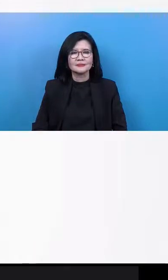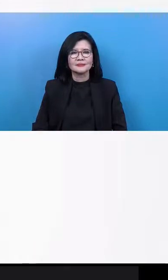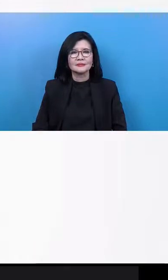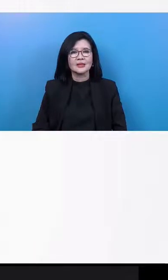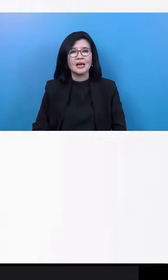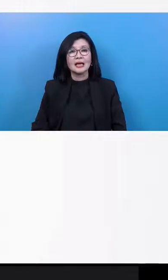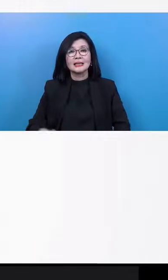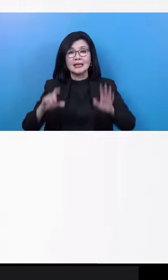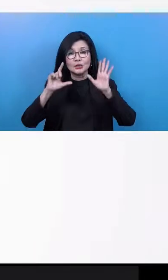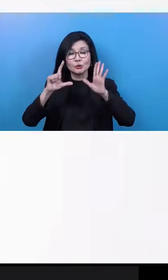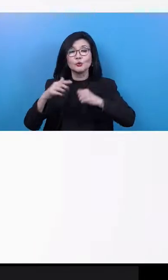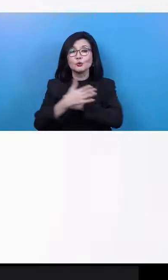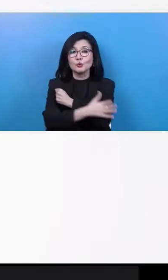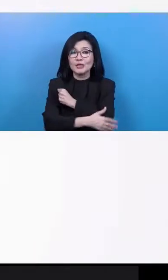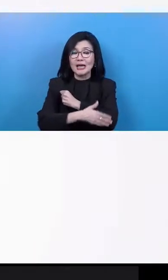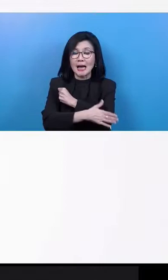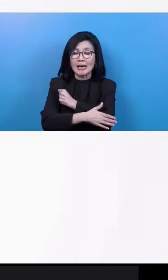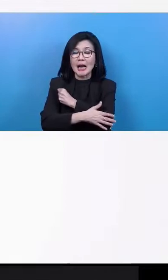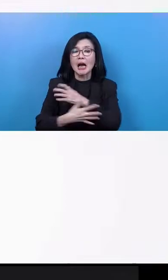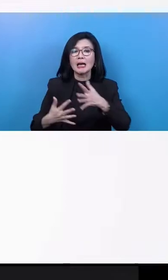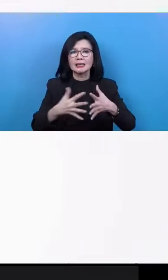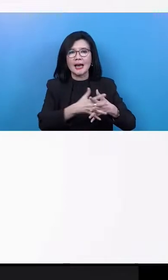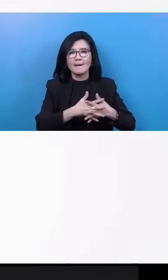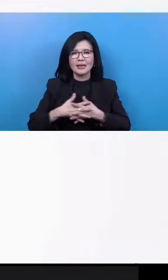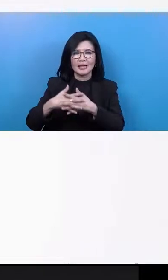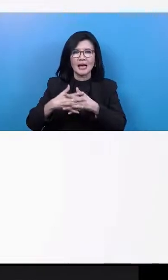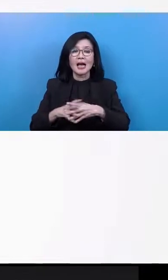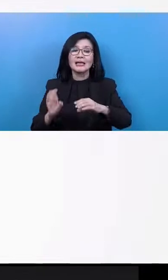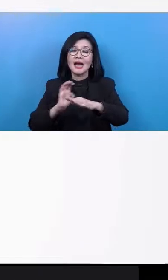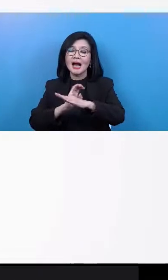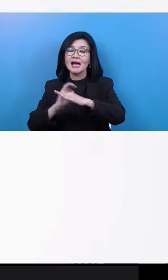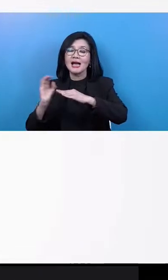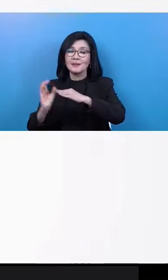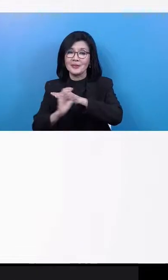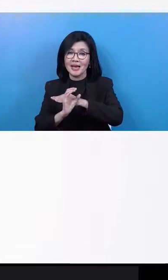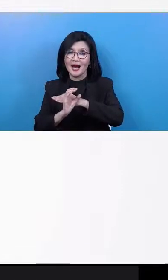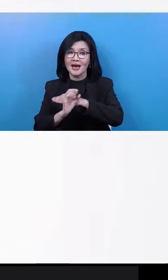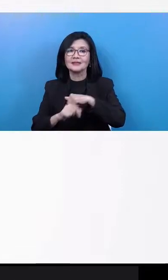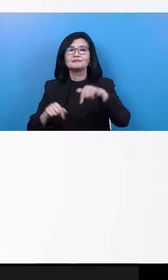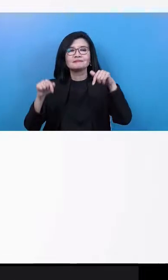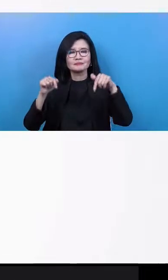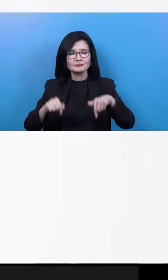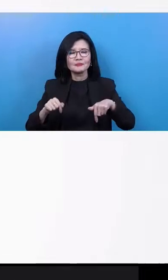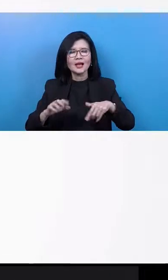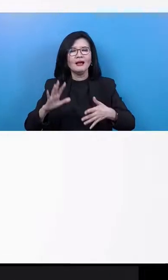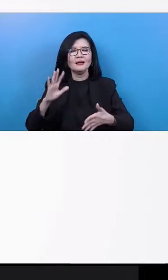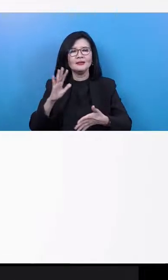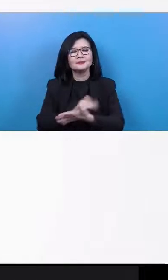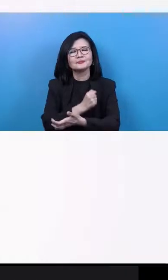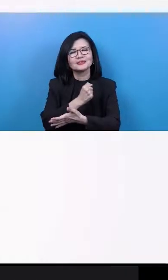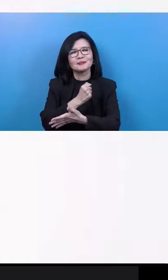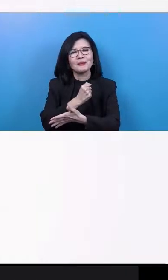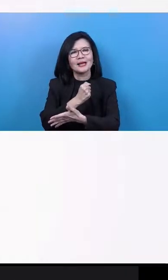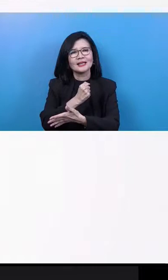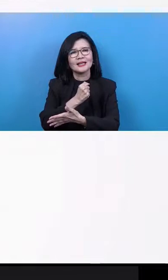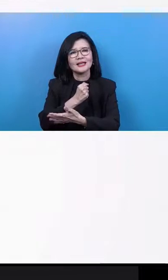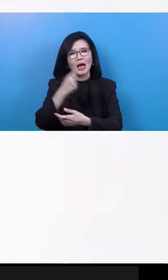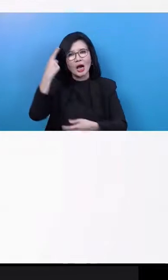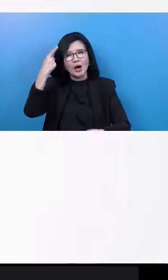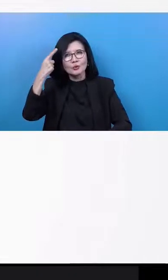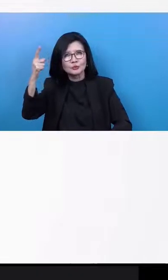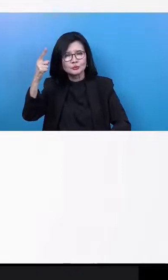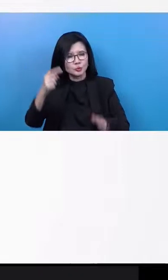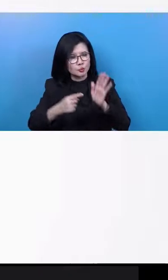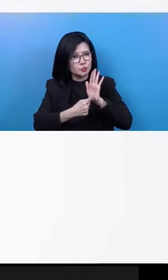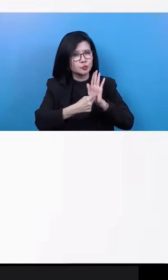de compartirles el tremendo desafío que ha representado el COVID-19 en nuestra región. Desde marzo